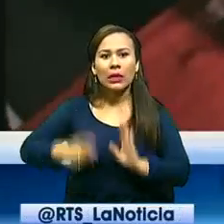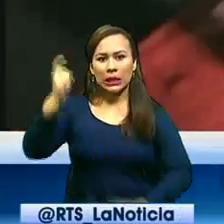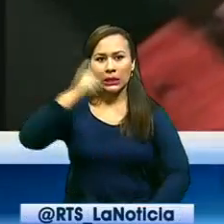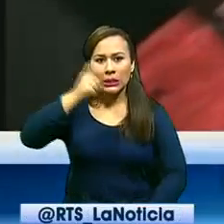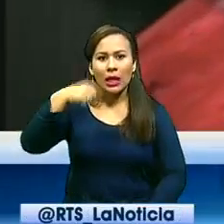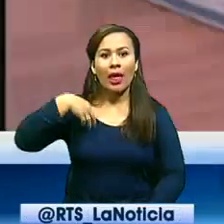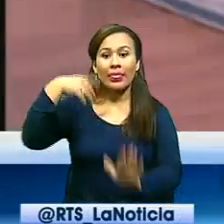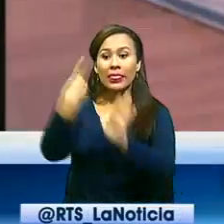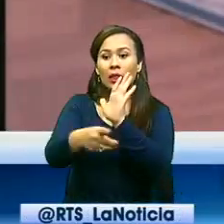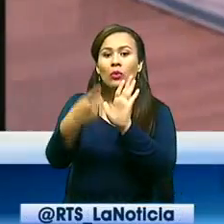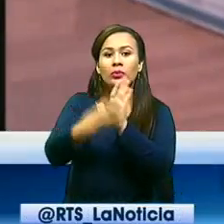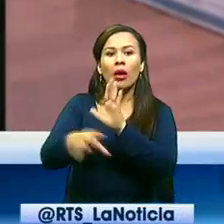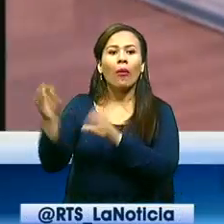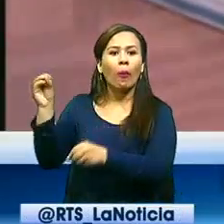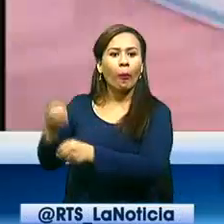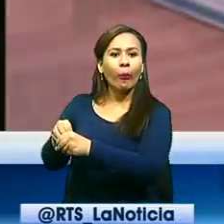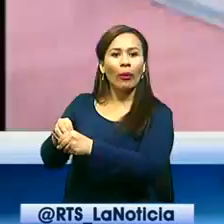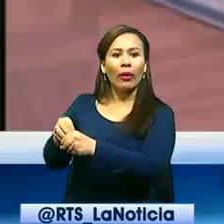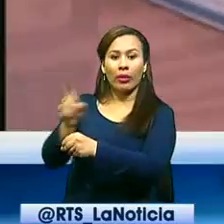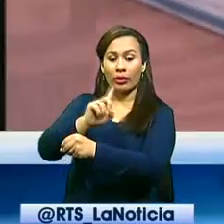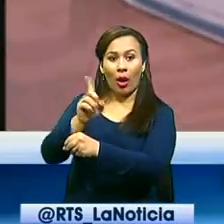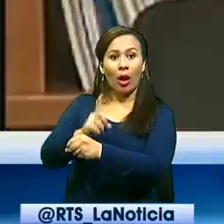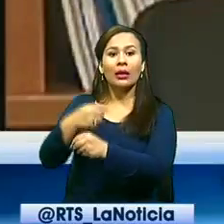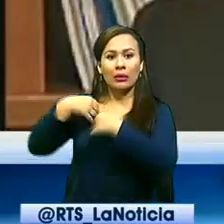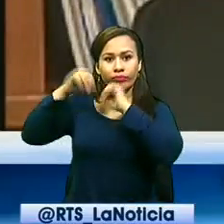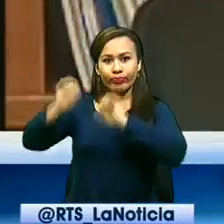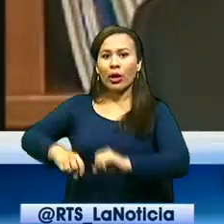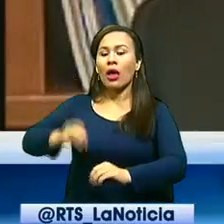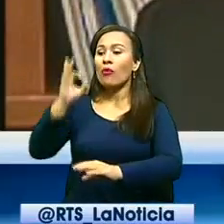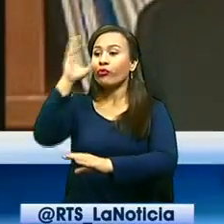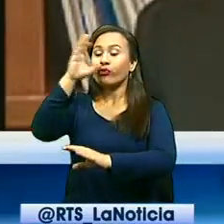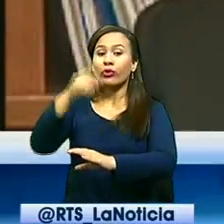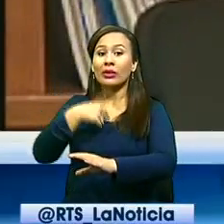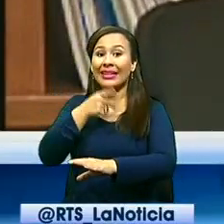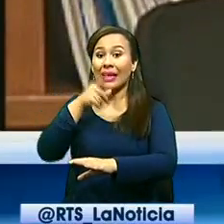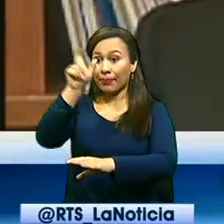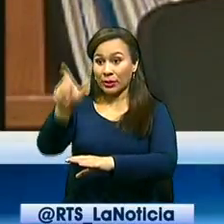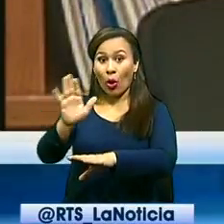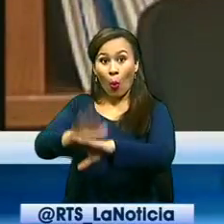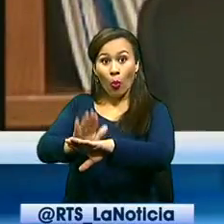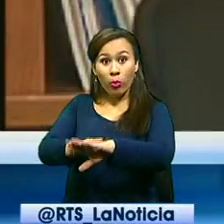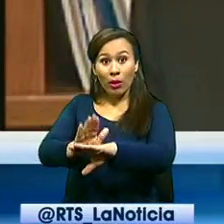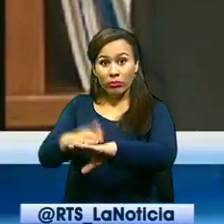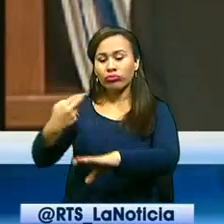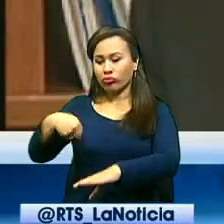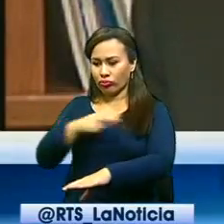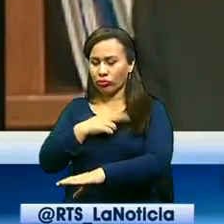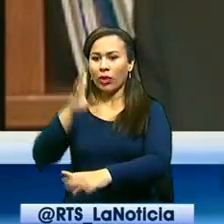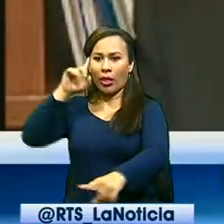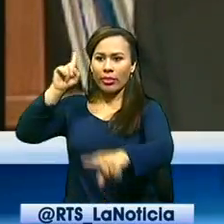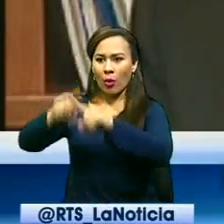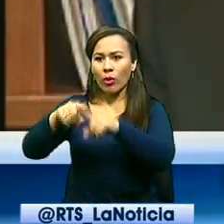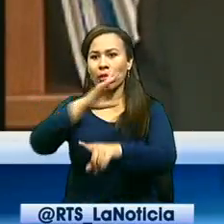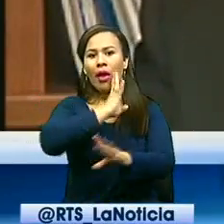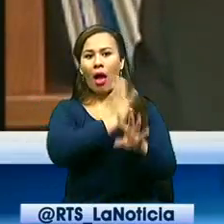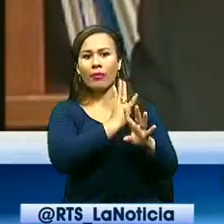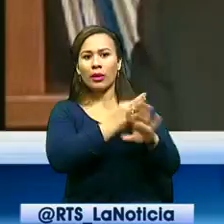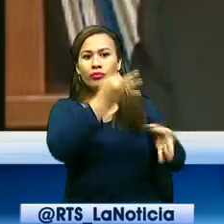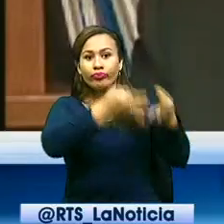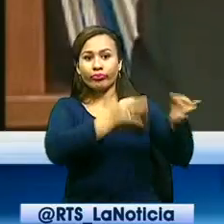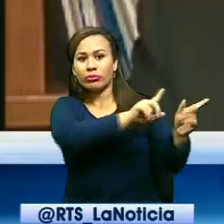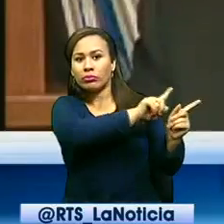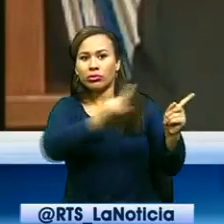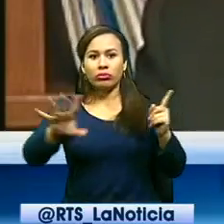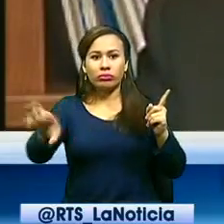no solo queden en eso, sino que puedan ser judicializadas. Es que si no hay estructura y esta comisión, repito, simplemente va a servir